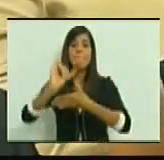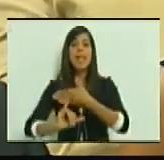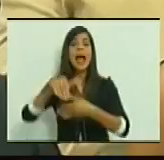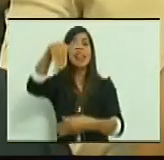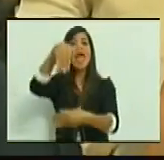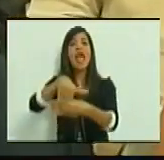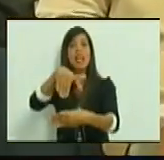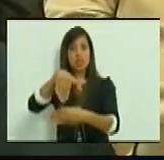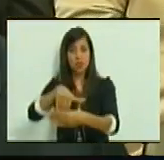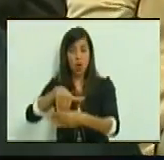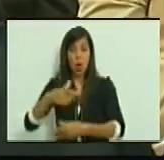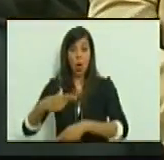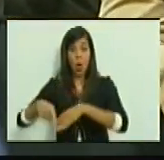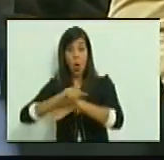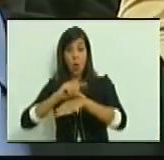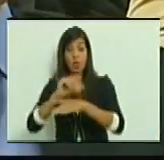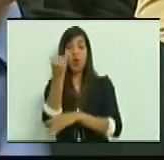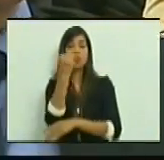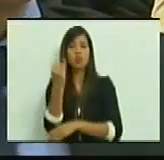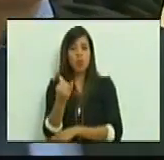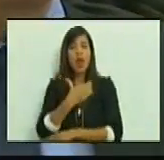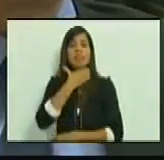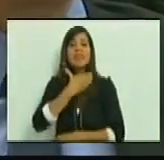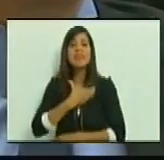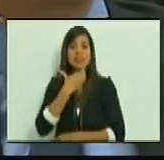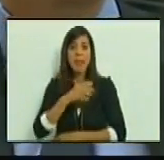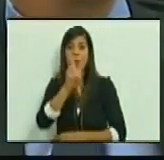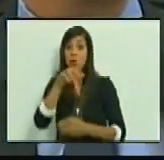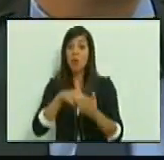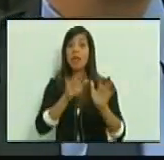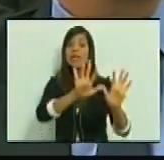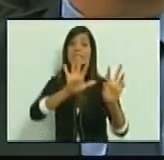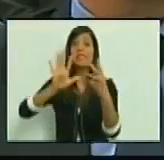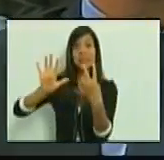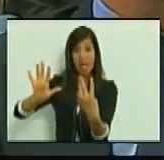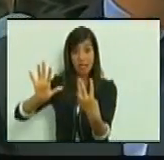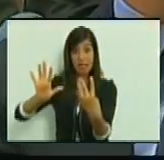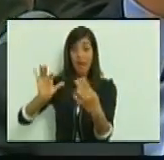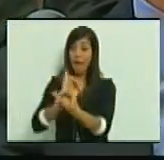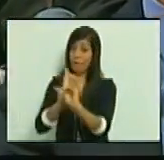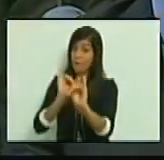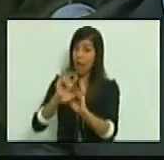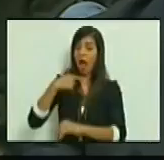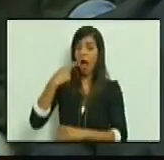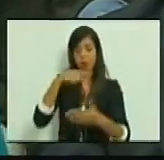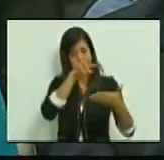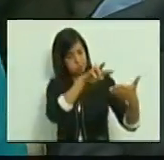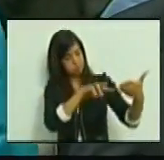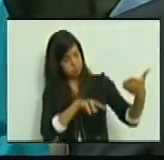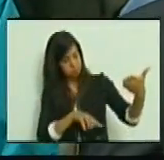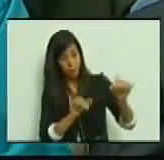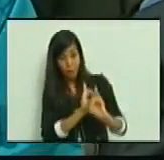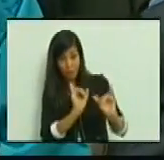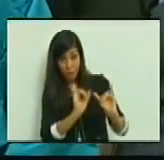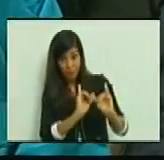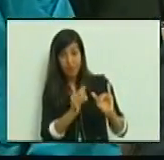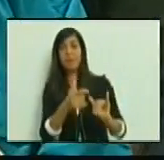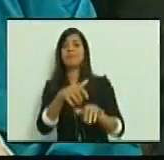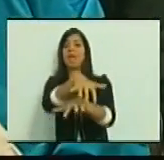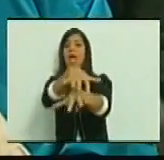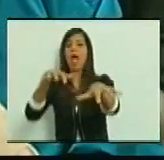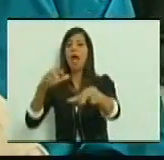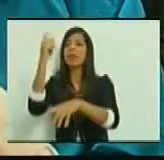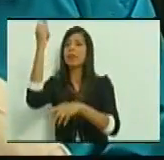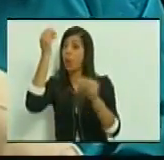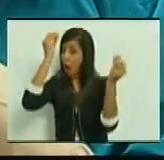la gobernación del Estado Zulia para el mes de diciembre de 2017. Culminada su lectura, el mismo, sometido a